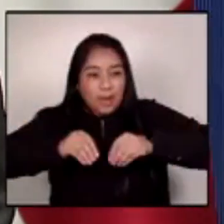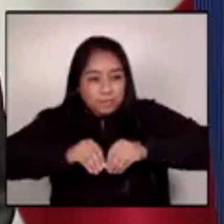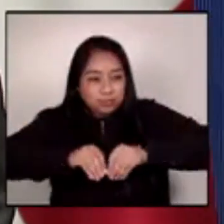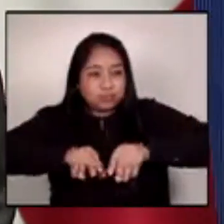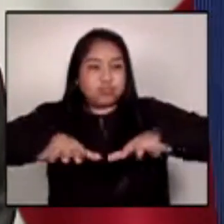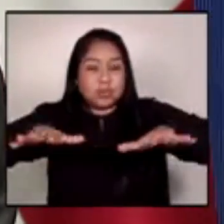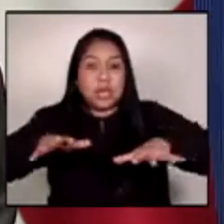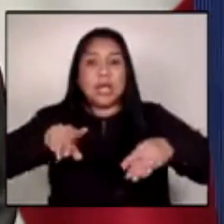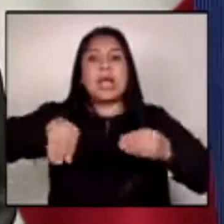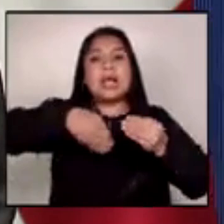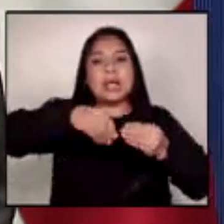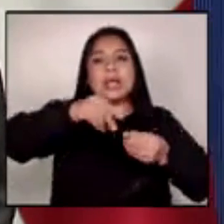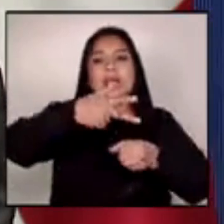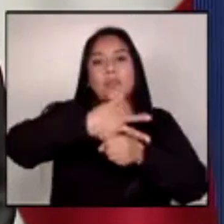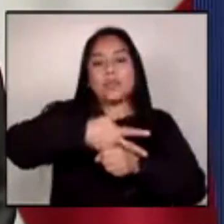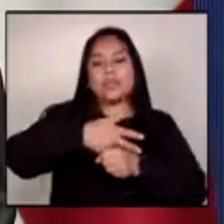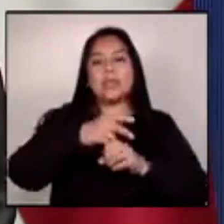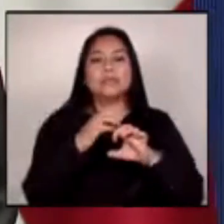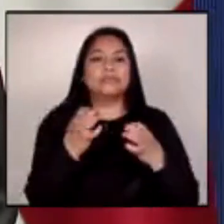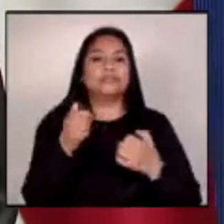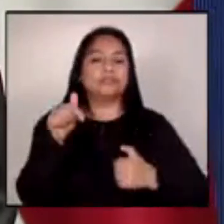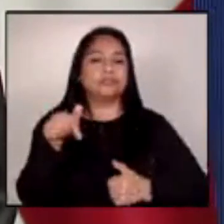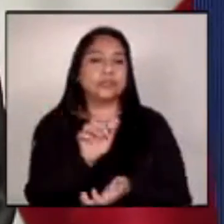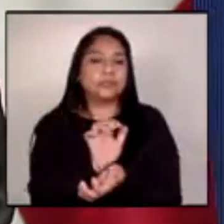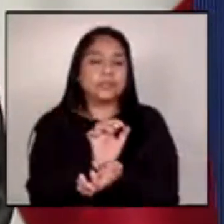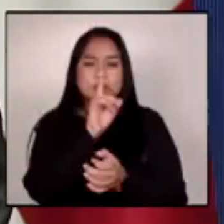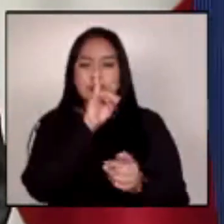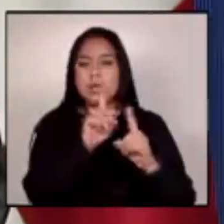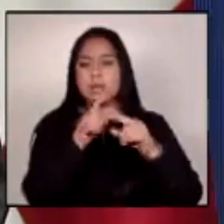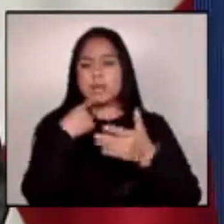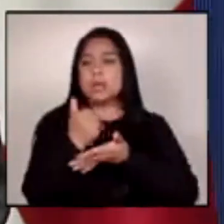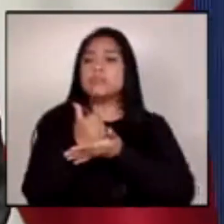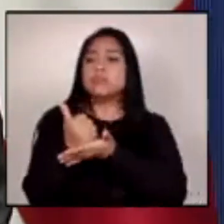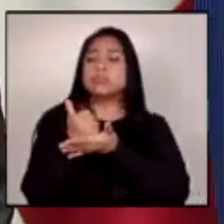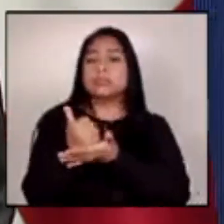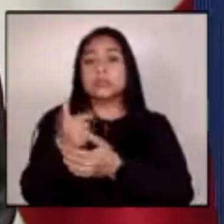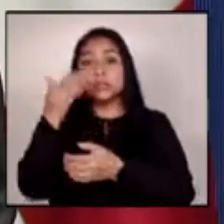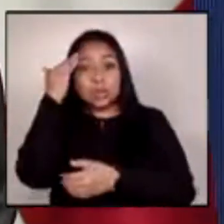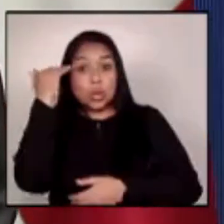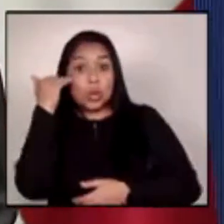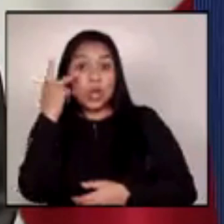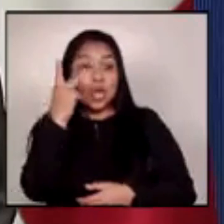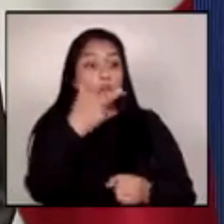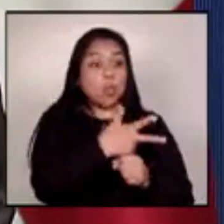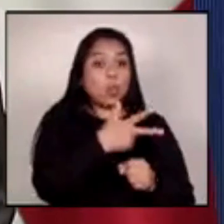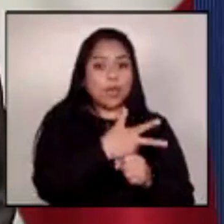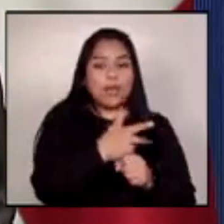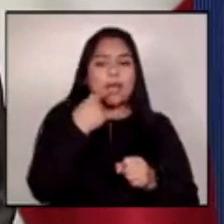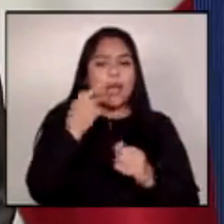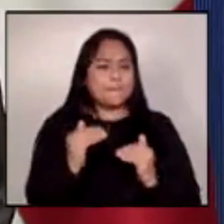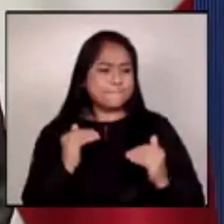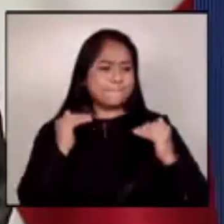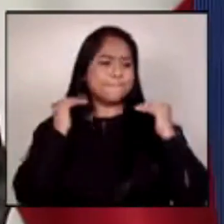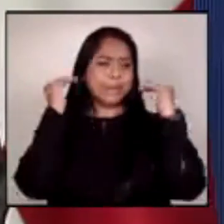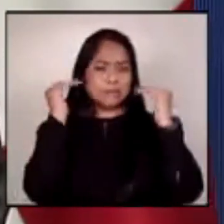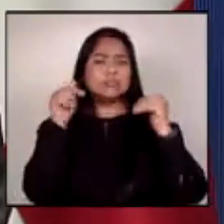Guatemala y con esto esperamos que la colaboración entre Corea y Guatemala crezca significativamente. Además,